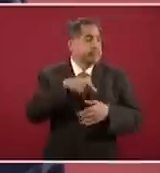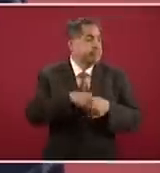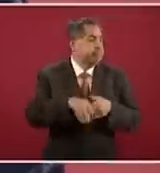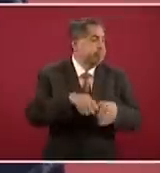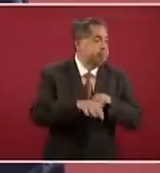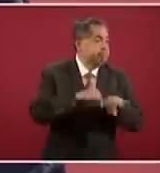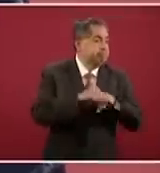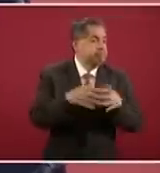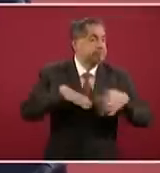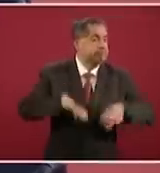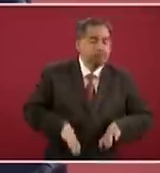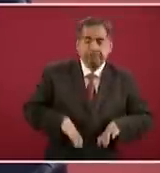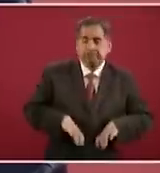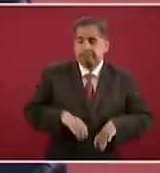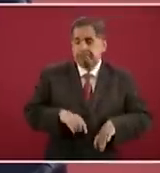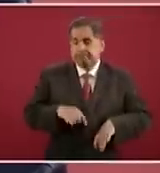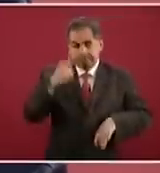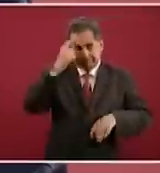lucrativa.